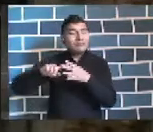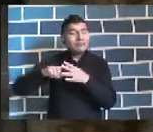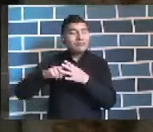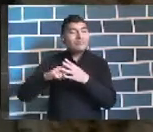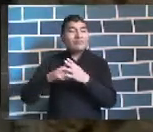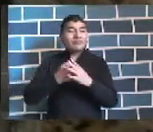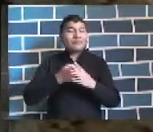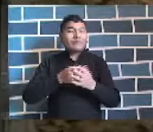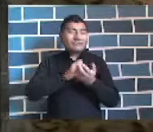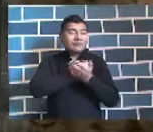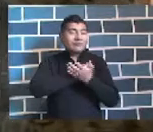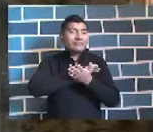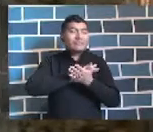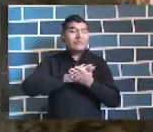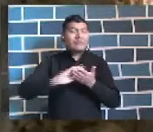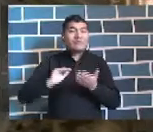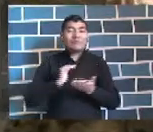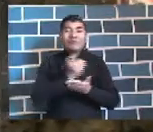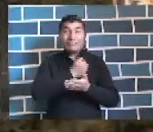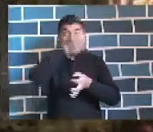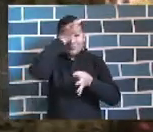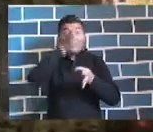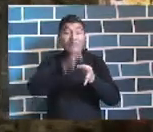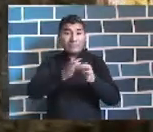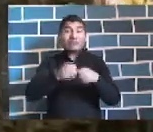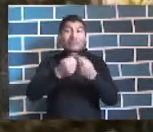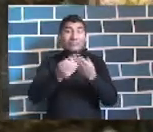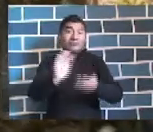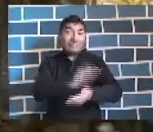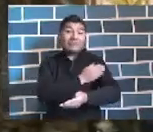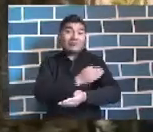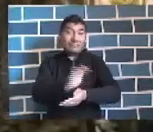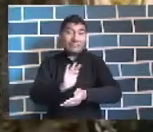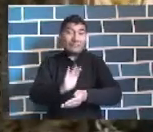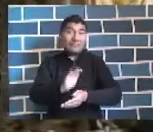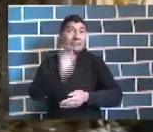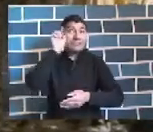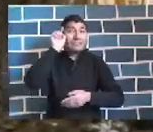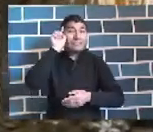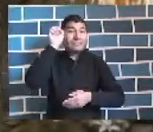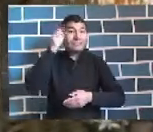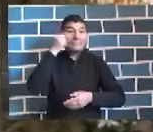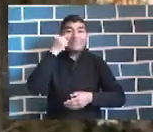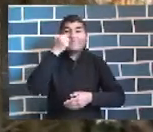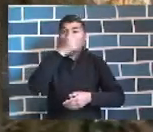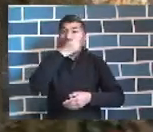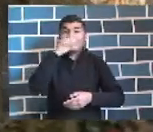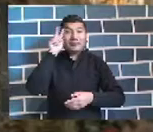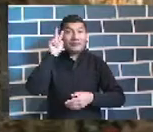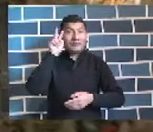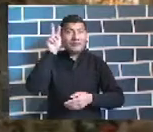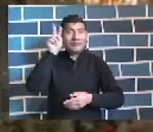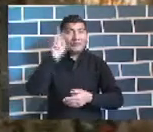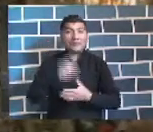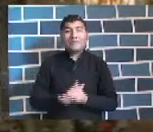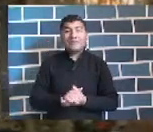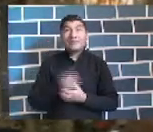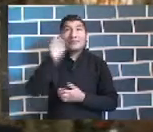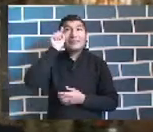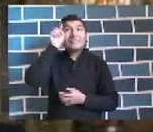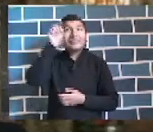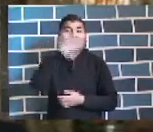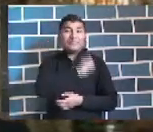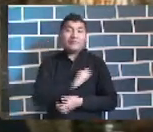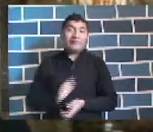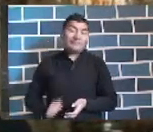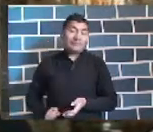consuma nuestra fe. O como hemos cantado, a ti levanto mis ojos, a ti,